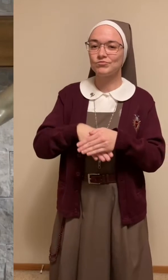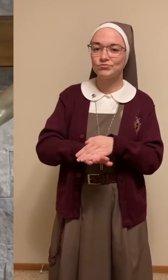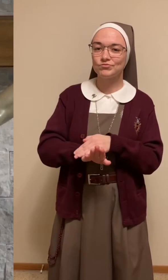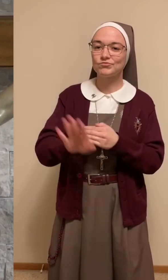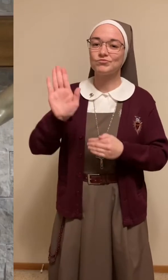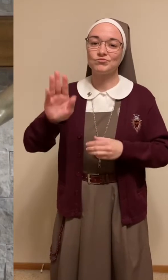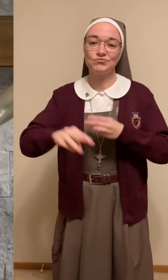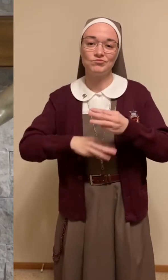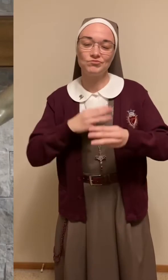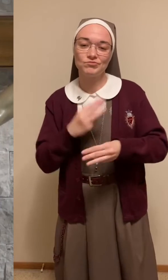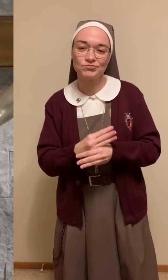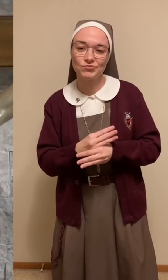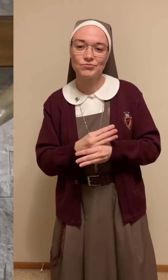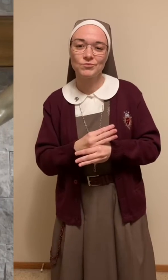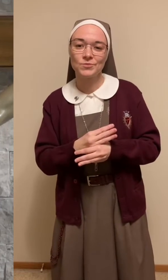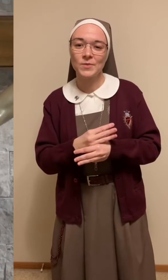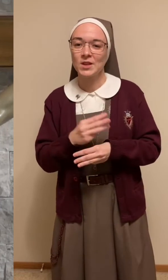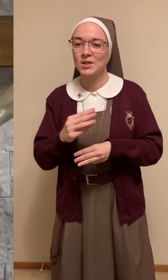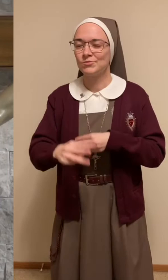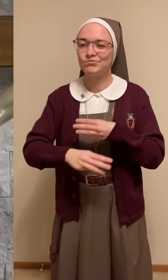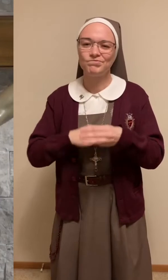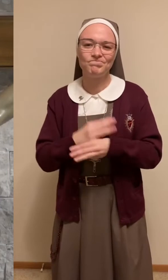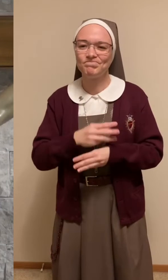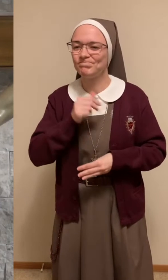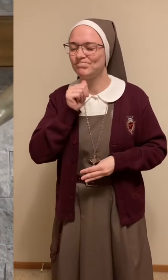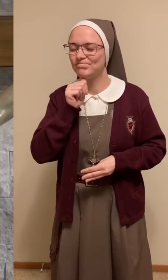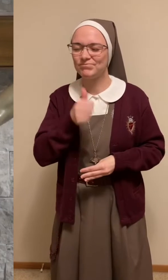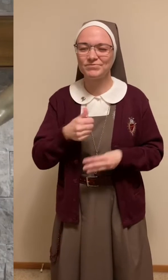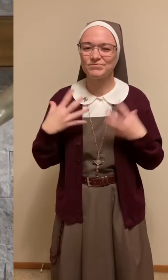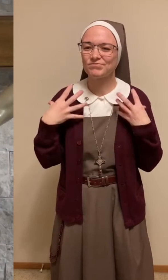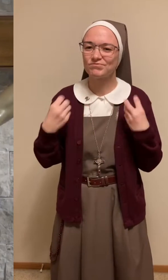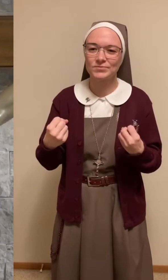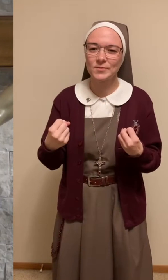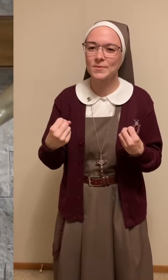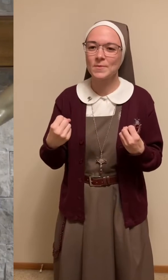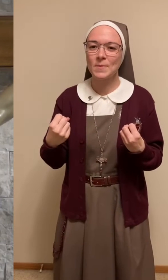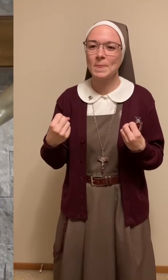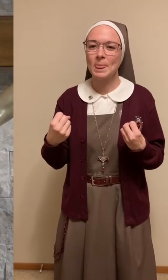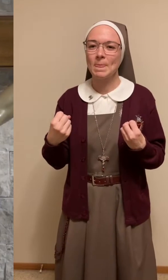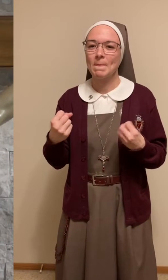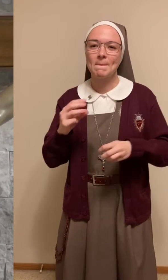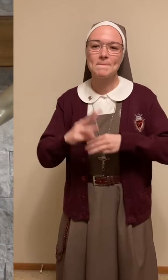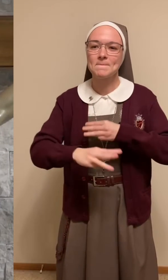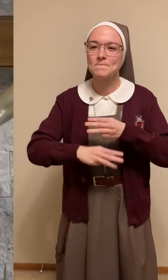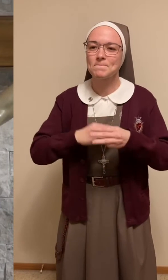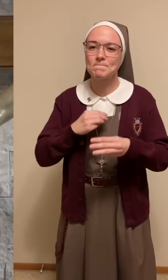entras en su mundo un mundo que no era sano